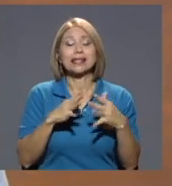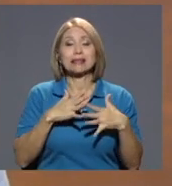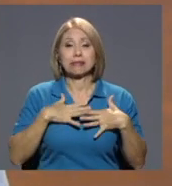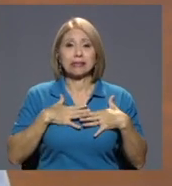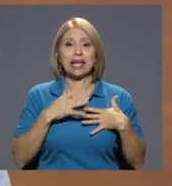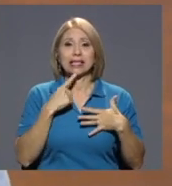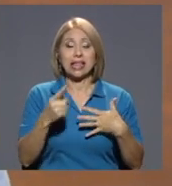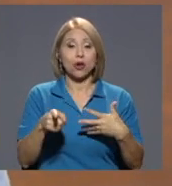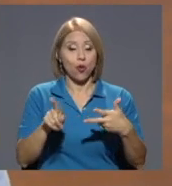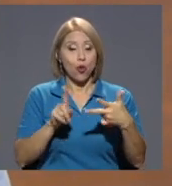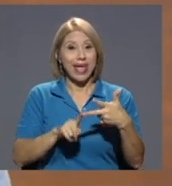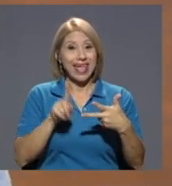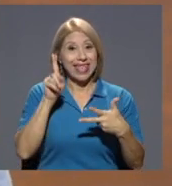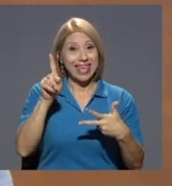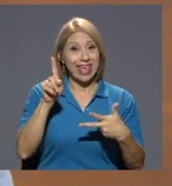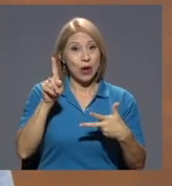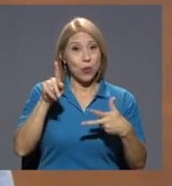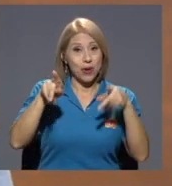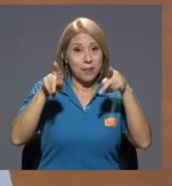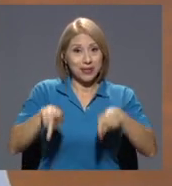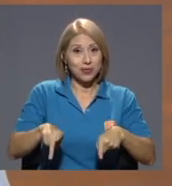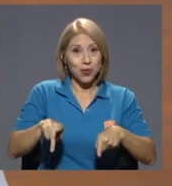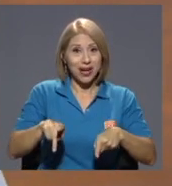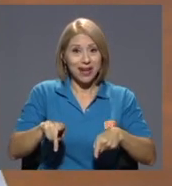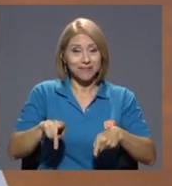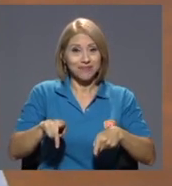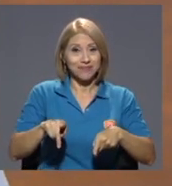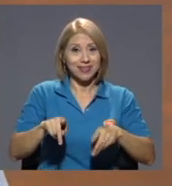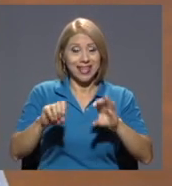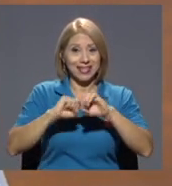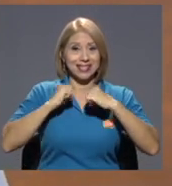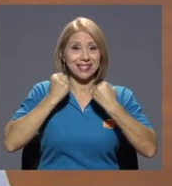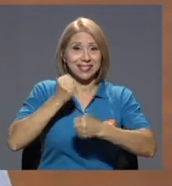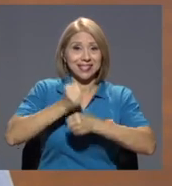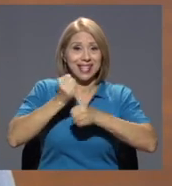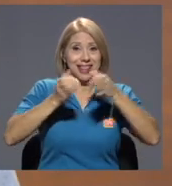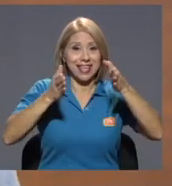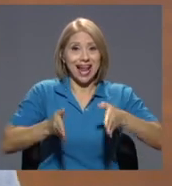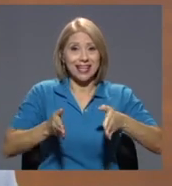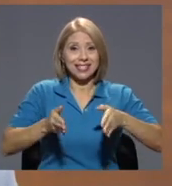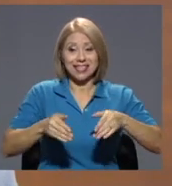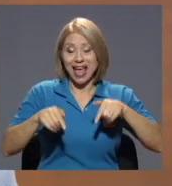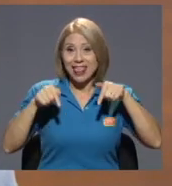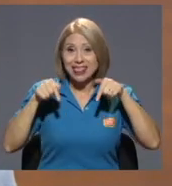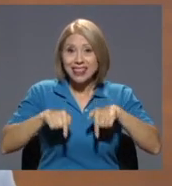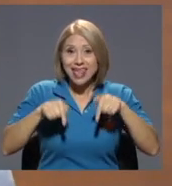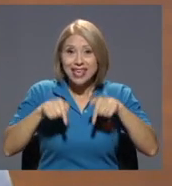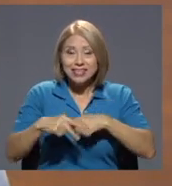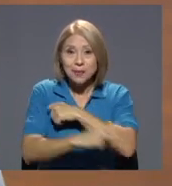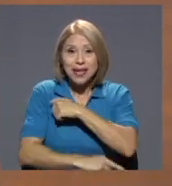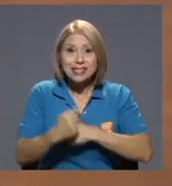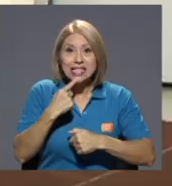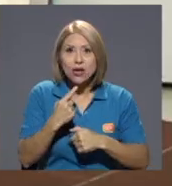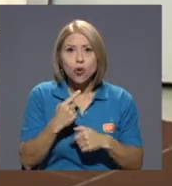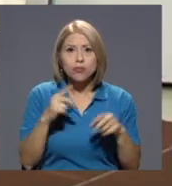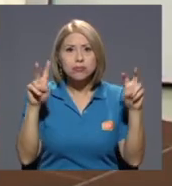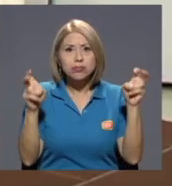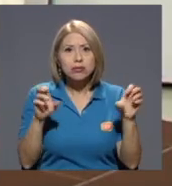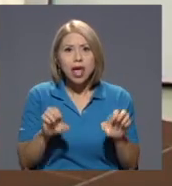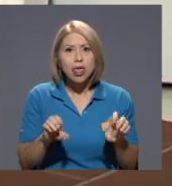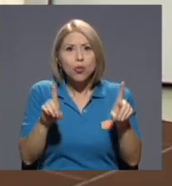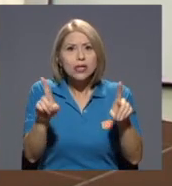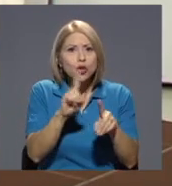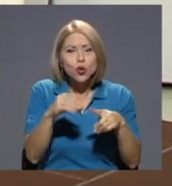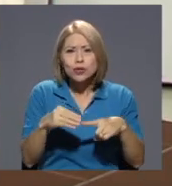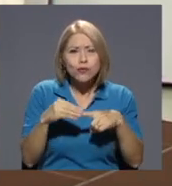dijese que en la educación no era fundamental para las niñas y que nosotros desde acá